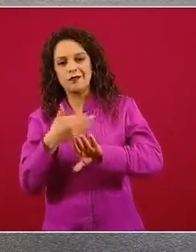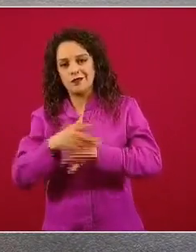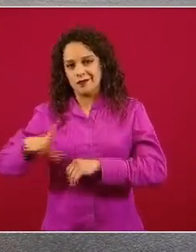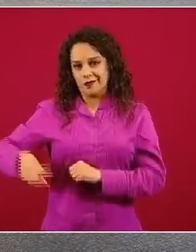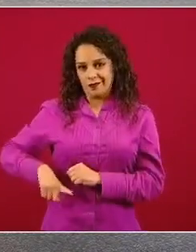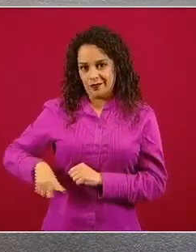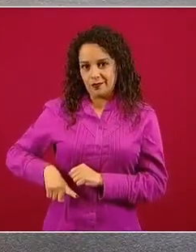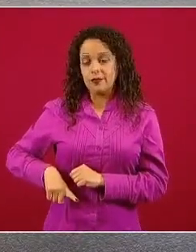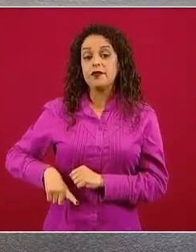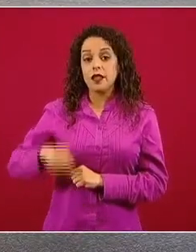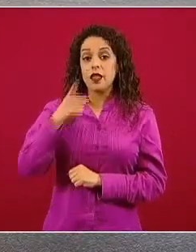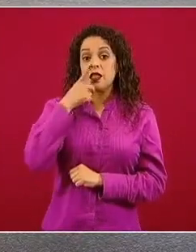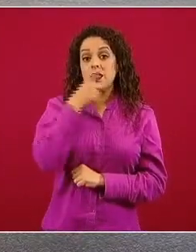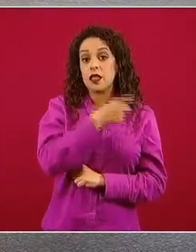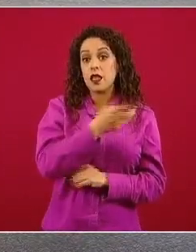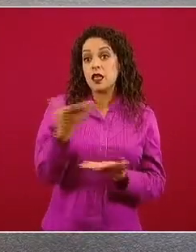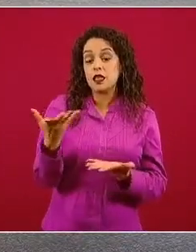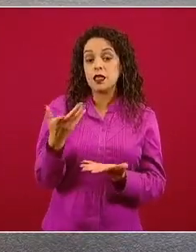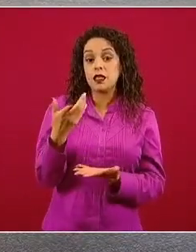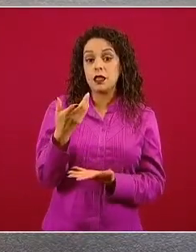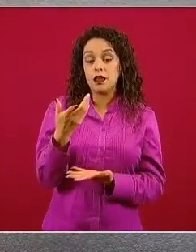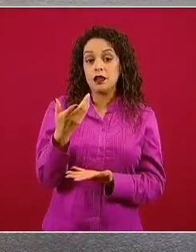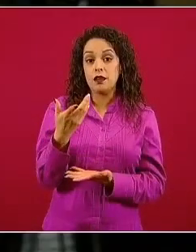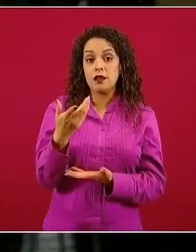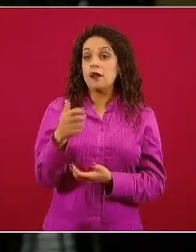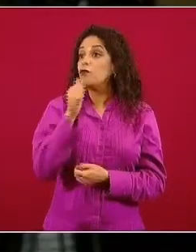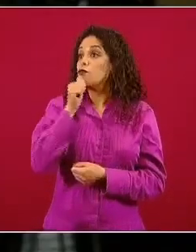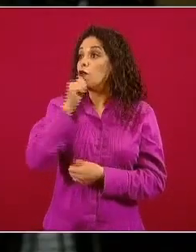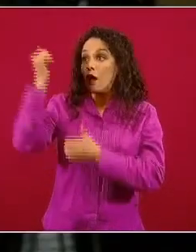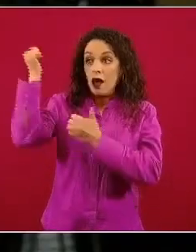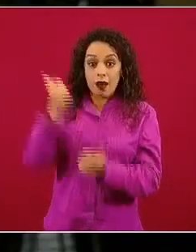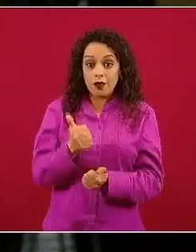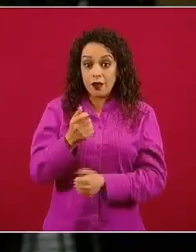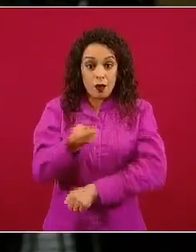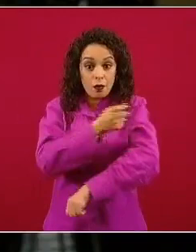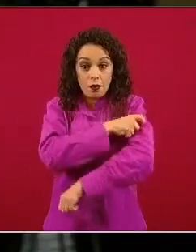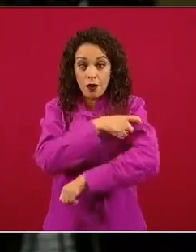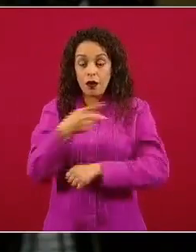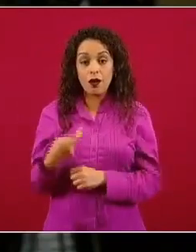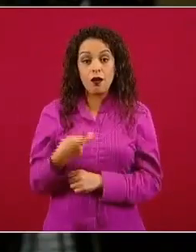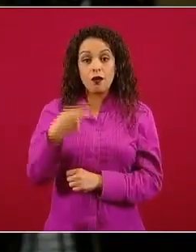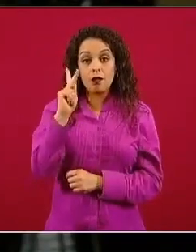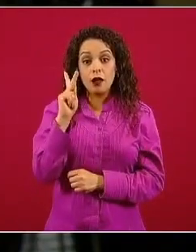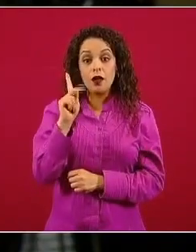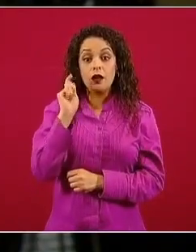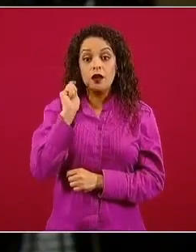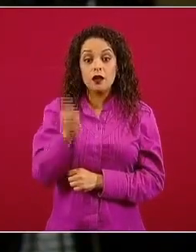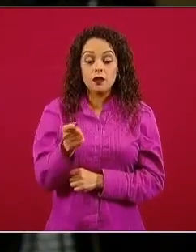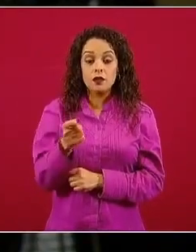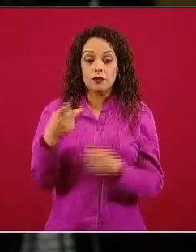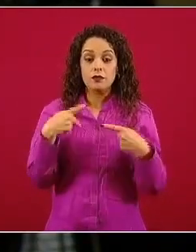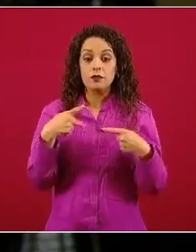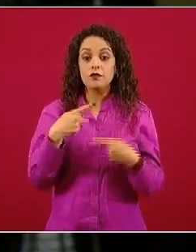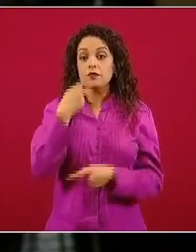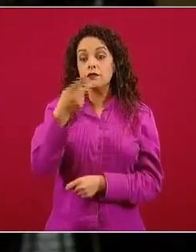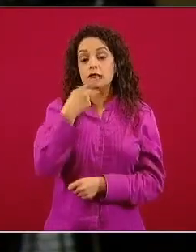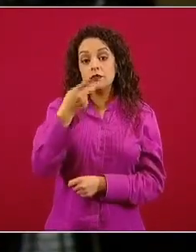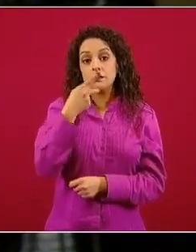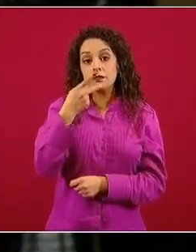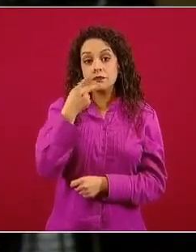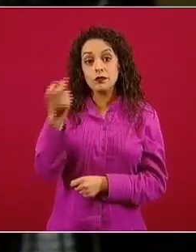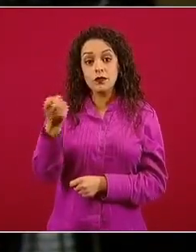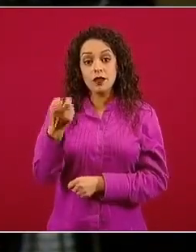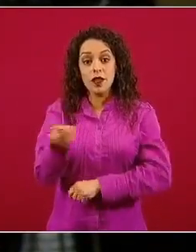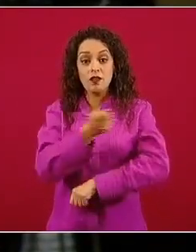aquí. Muchas personas que tienen la responsabilidad de hablar frente al micrófono, o peor incluso frente a las cámaras, pues ya están diciendo que la